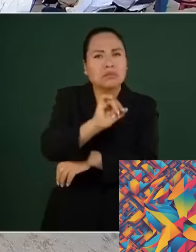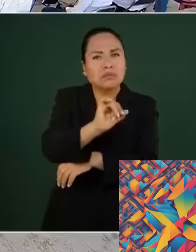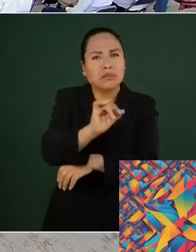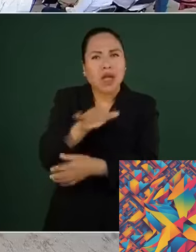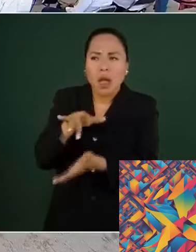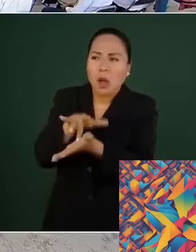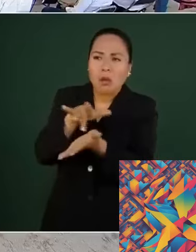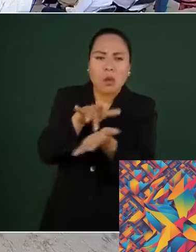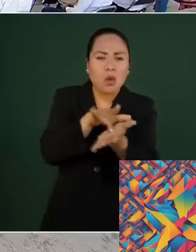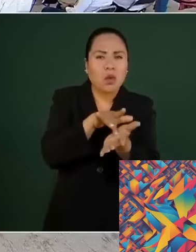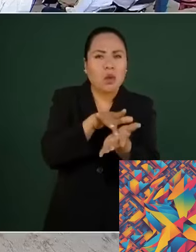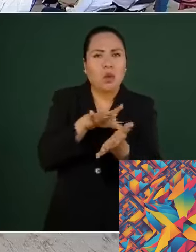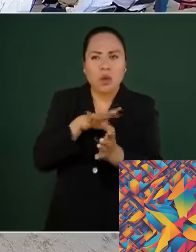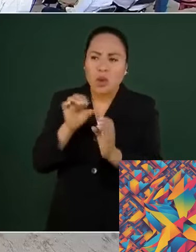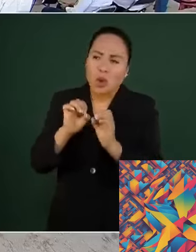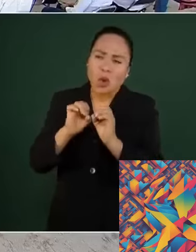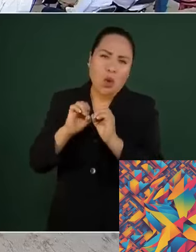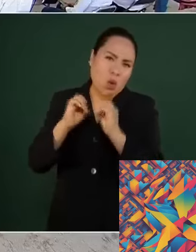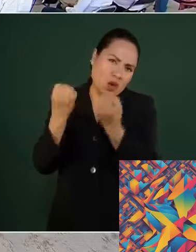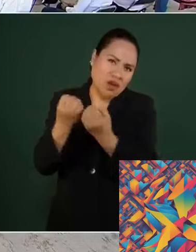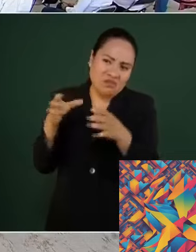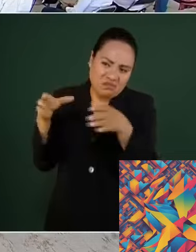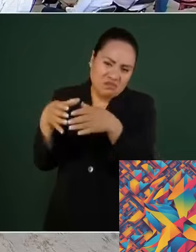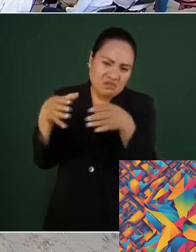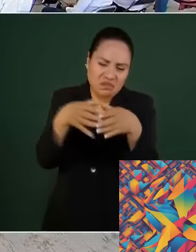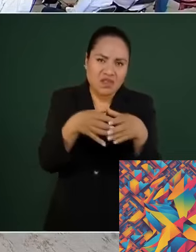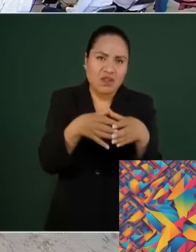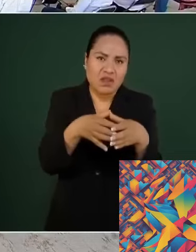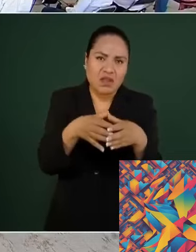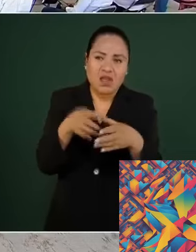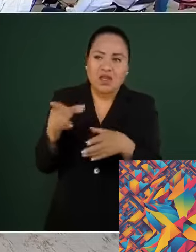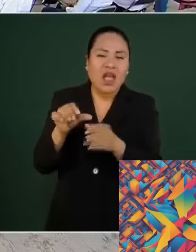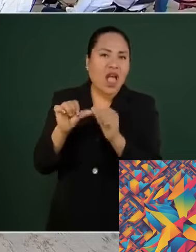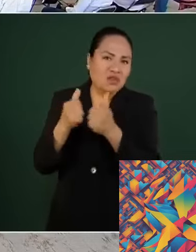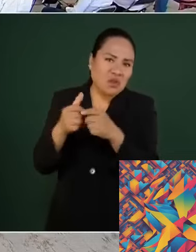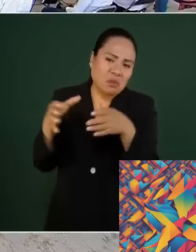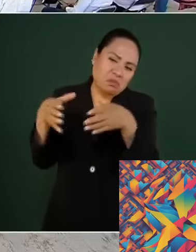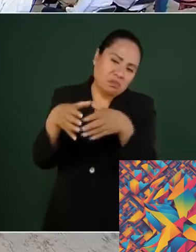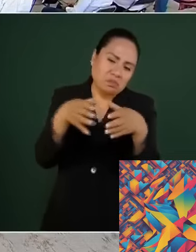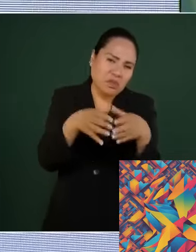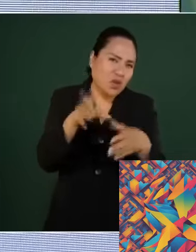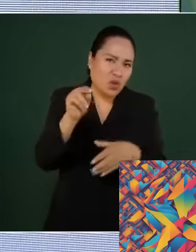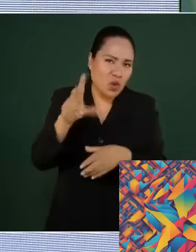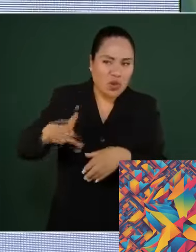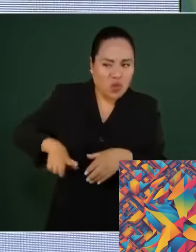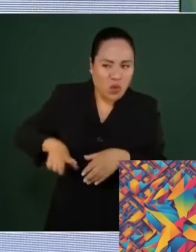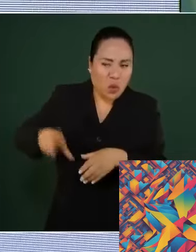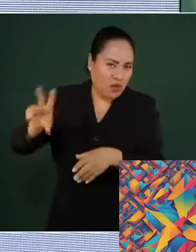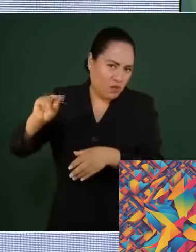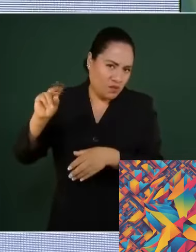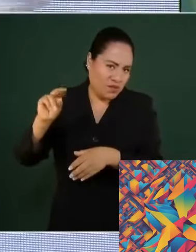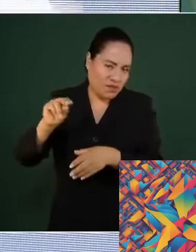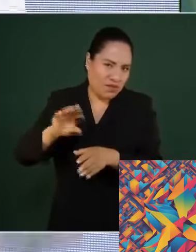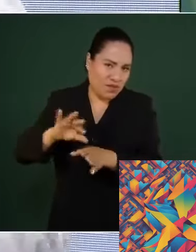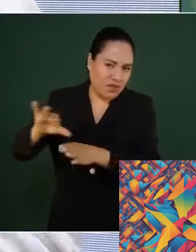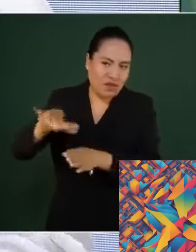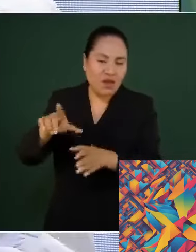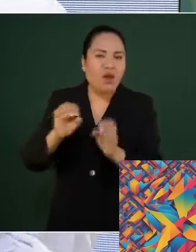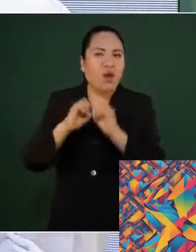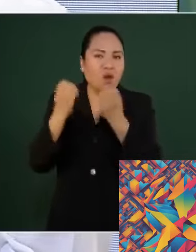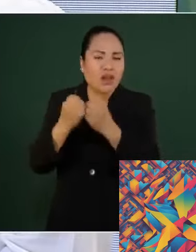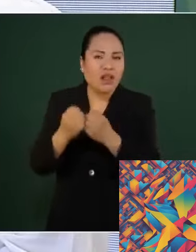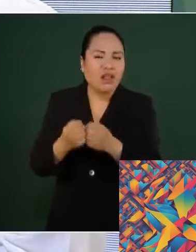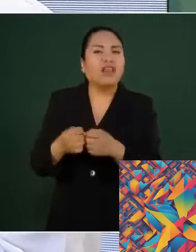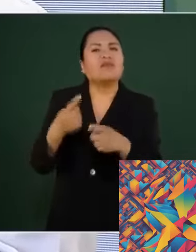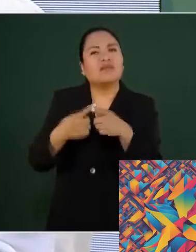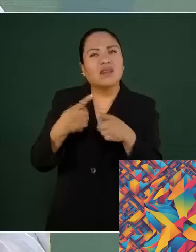sociedad. Recientemente, ha surgido una noticia que ha captado la atención del público, relacionada con una grabación de una conversación